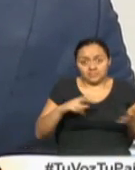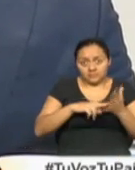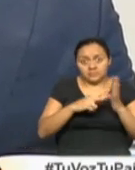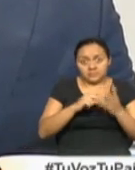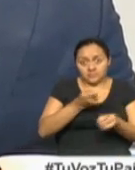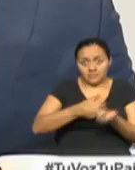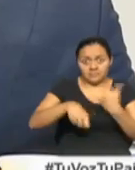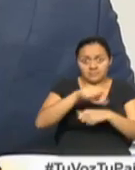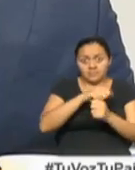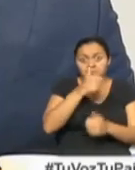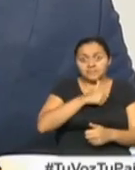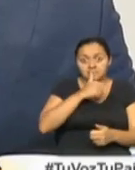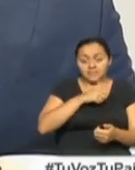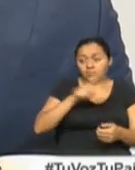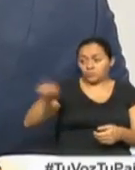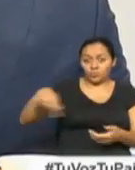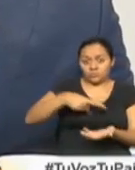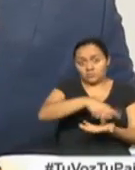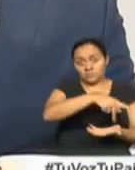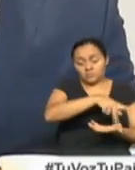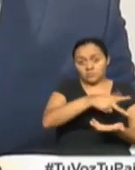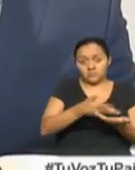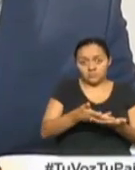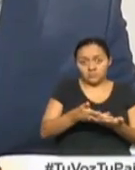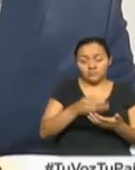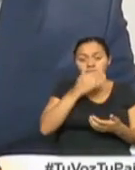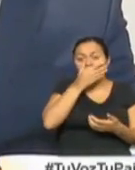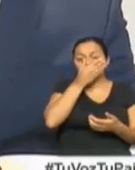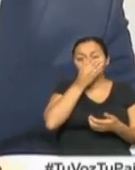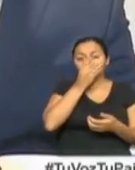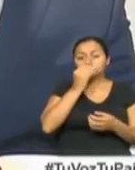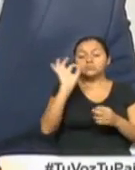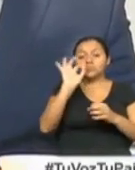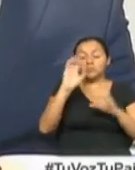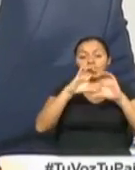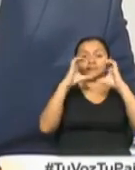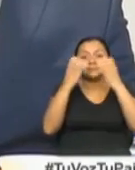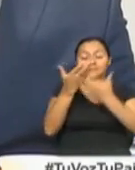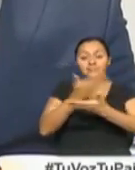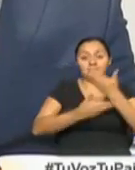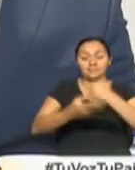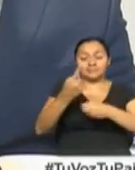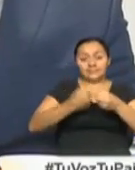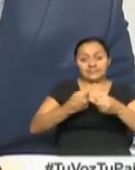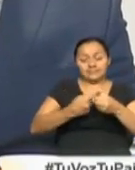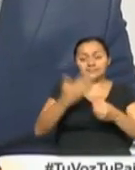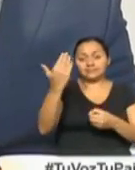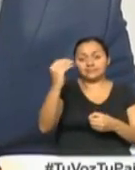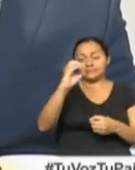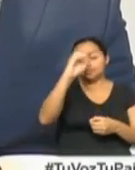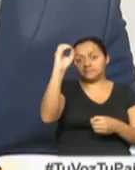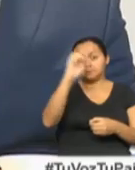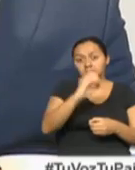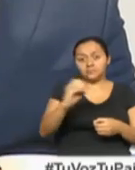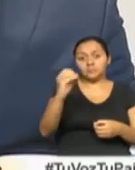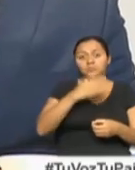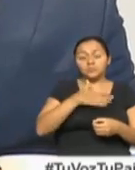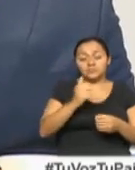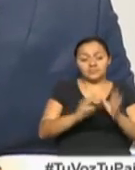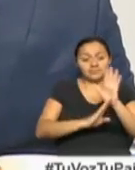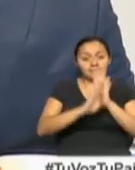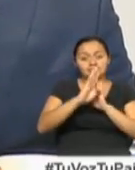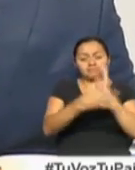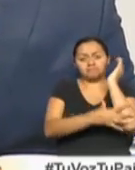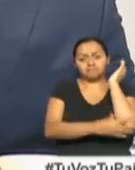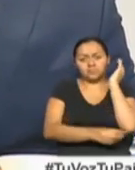Esa propuesta de una tasa flat que la presentó la Cámara de Comercio de Quito, 15% para todos en lugar de la tasa progresiva que tenemos, donde los